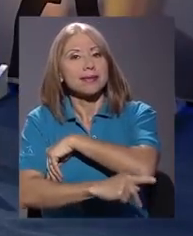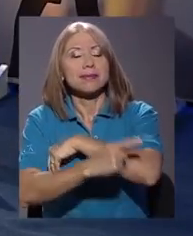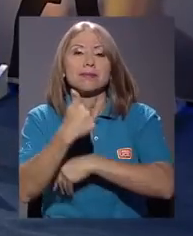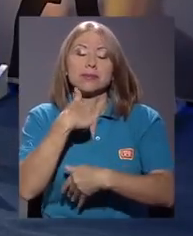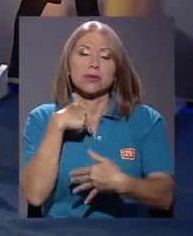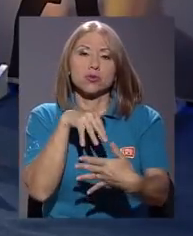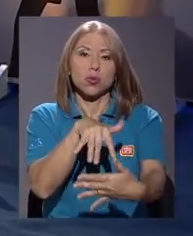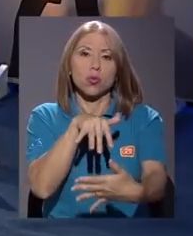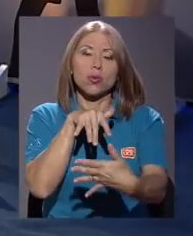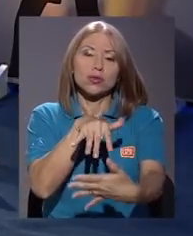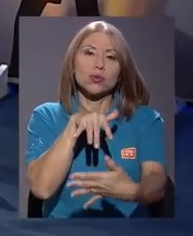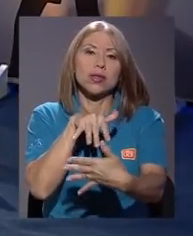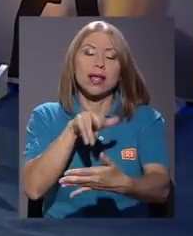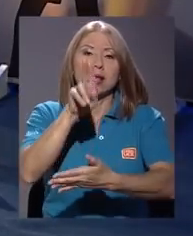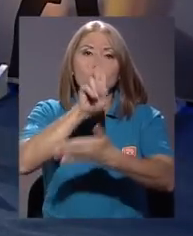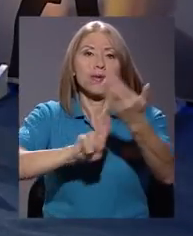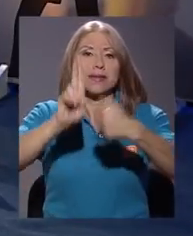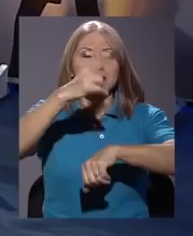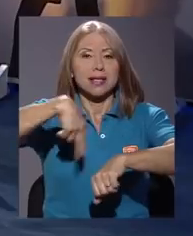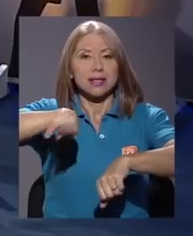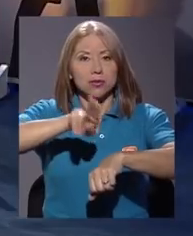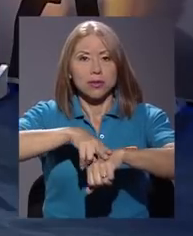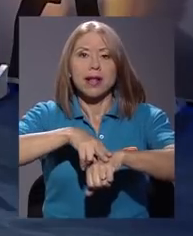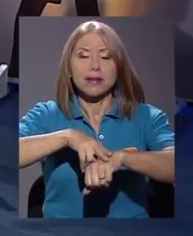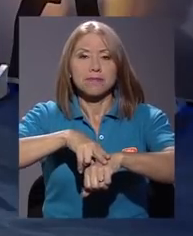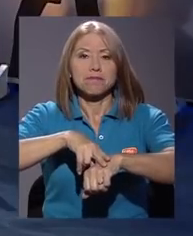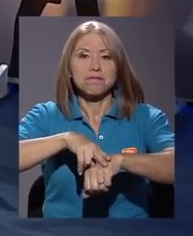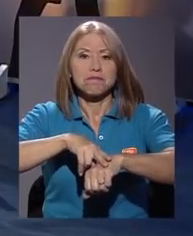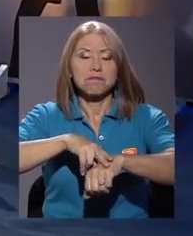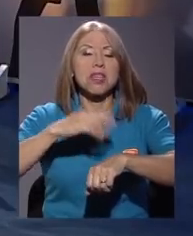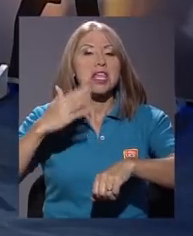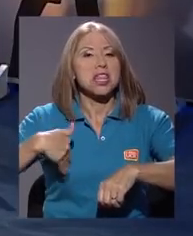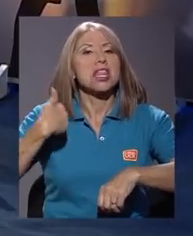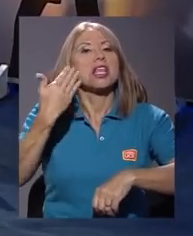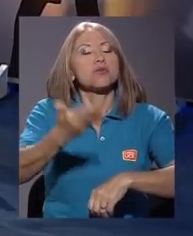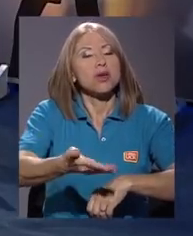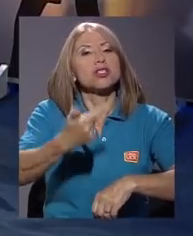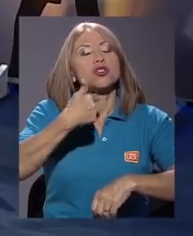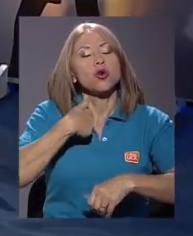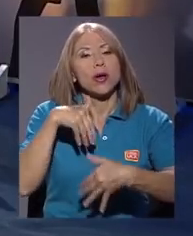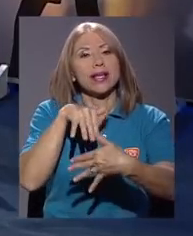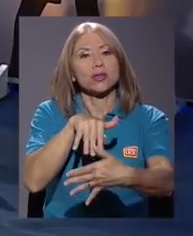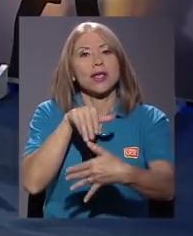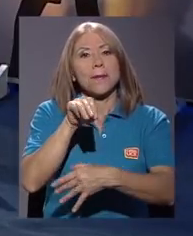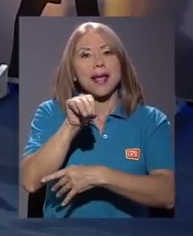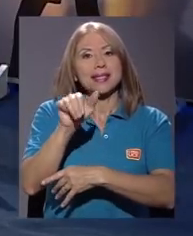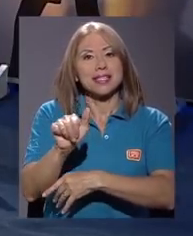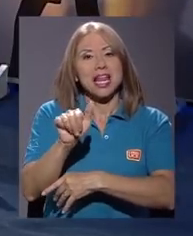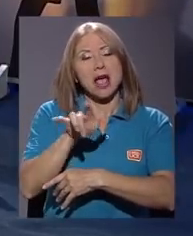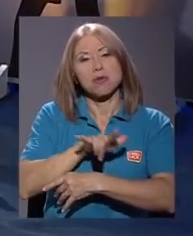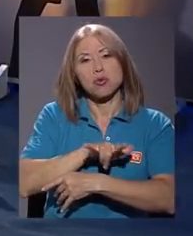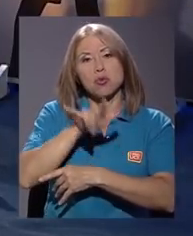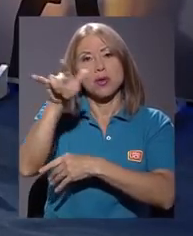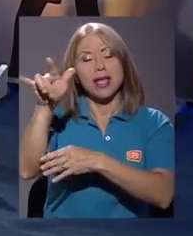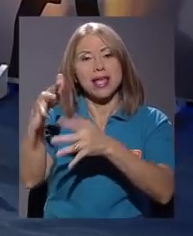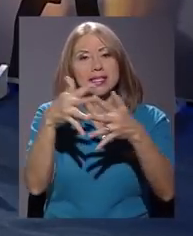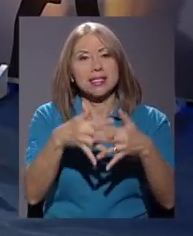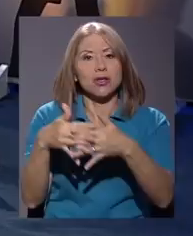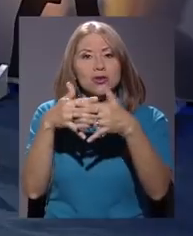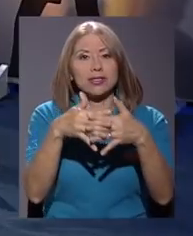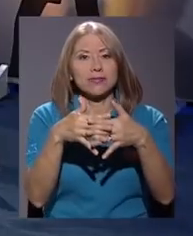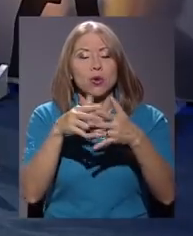estudios en la Universidad Nacional y después me fui a hacer una maestría en los Estados Unidos en la universidad de